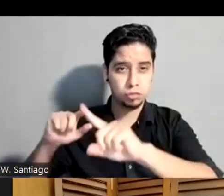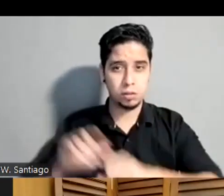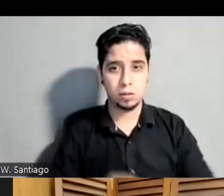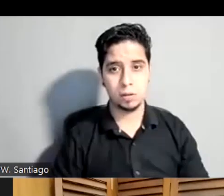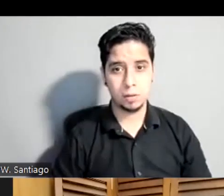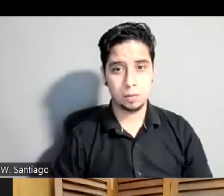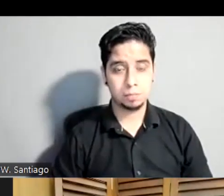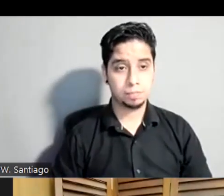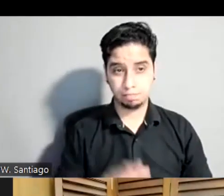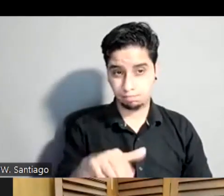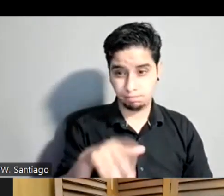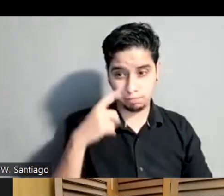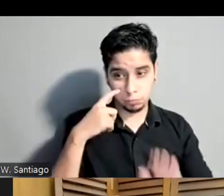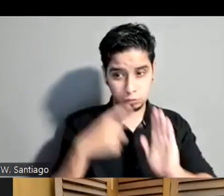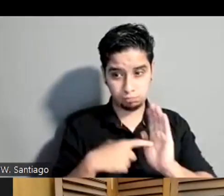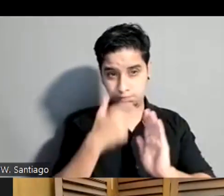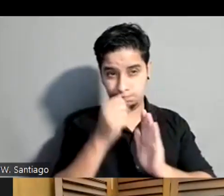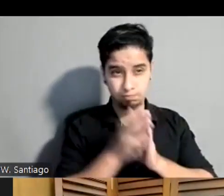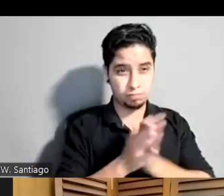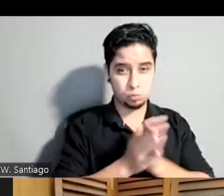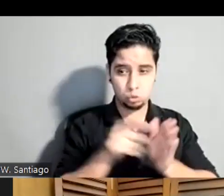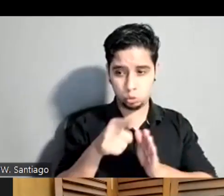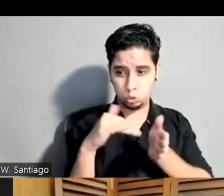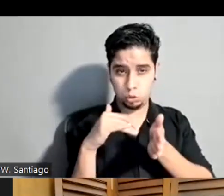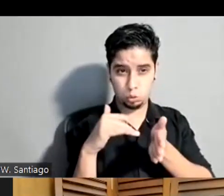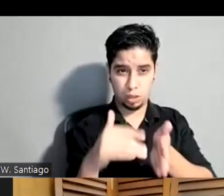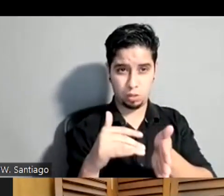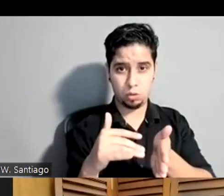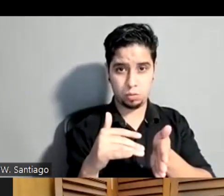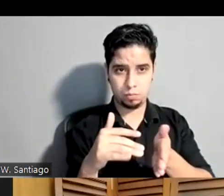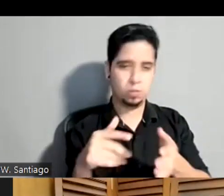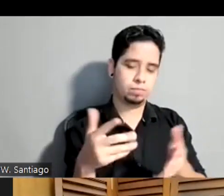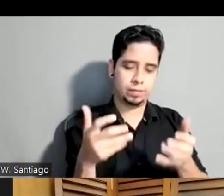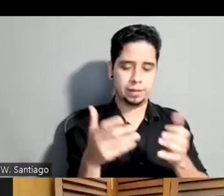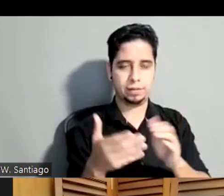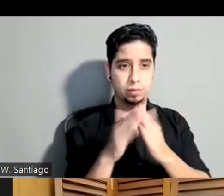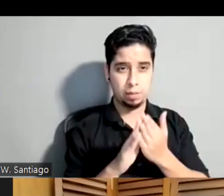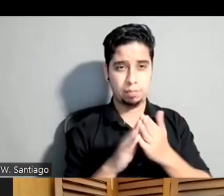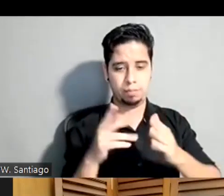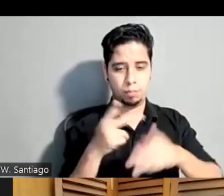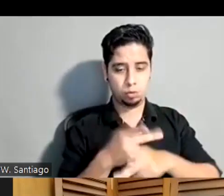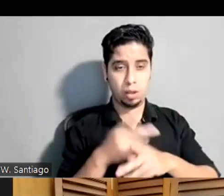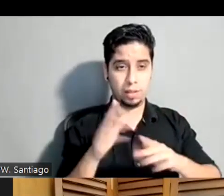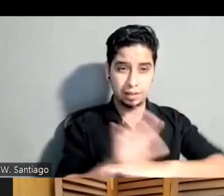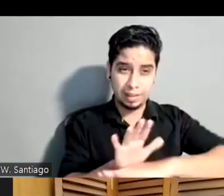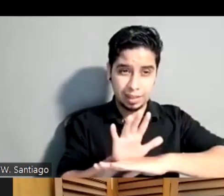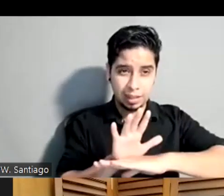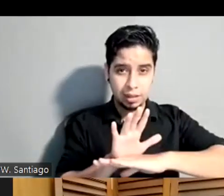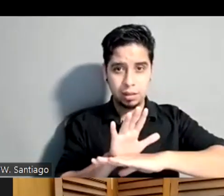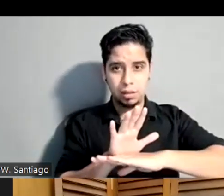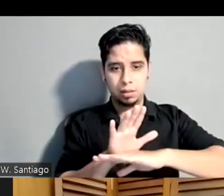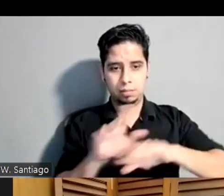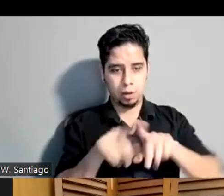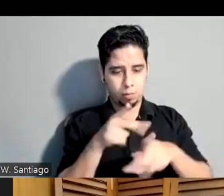Pero entonces fíjate que es bien interesante porque tú estabas estudiando, ¿verdad? Digo, querías hacer producción de cine, pero producción es producción. O sea,